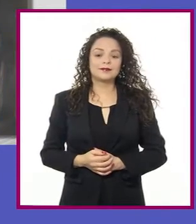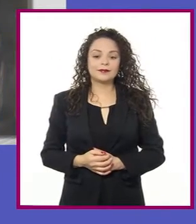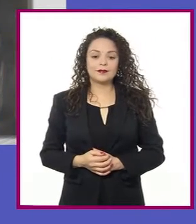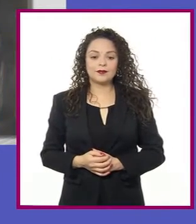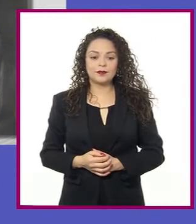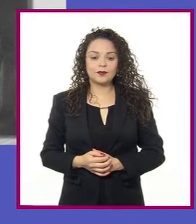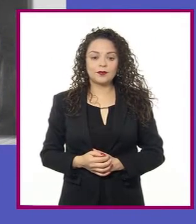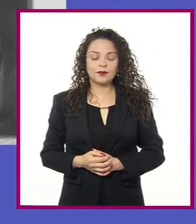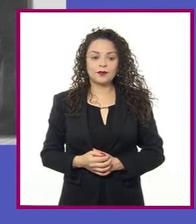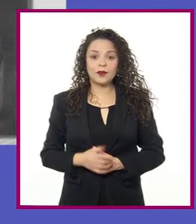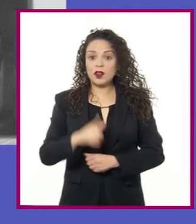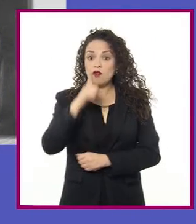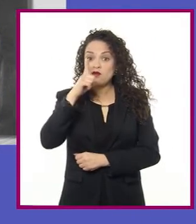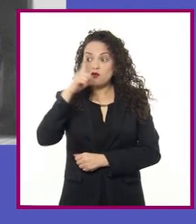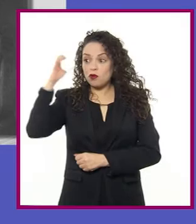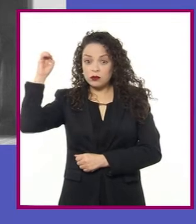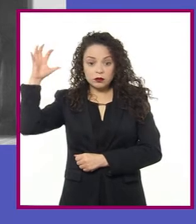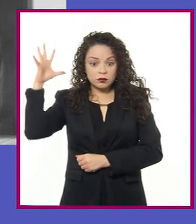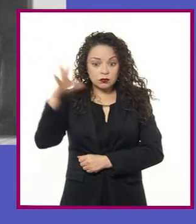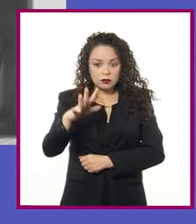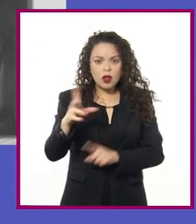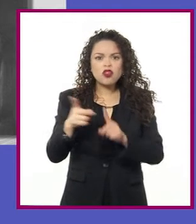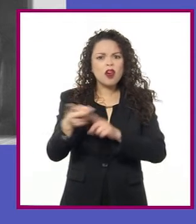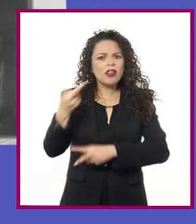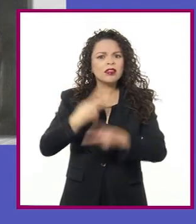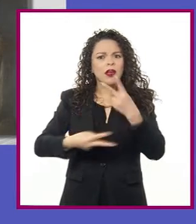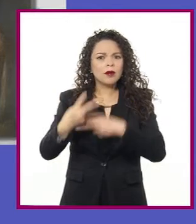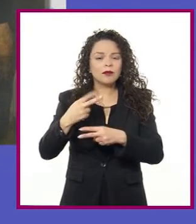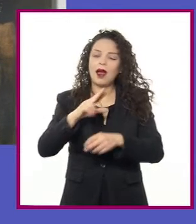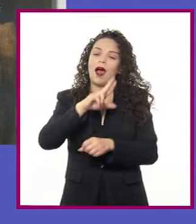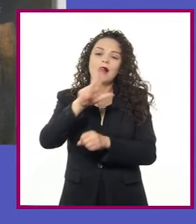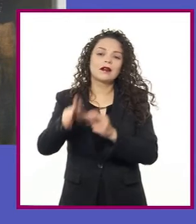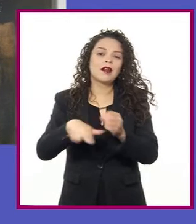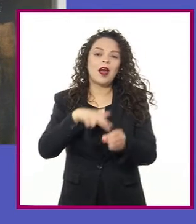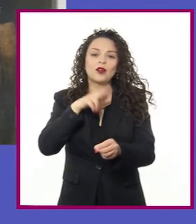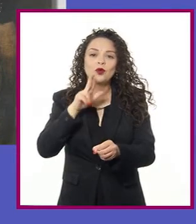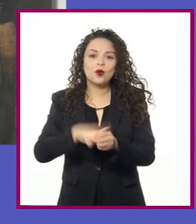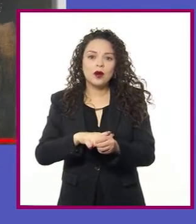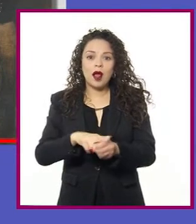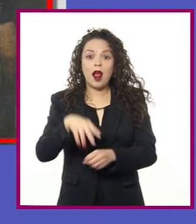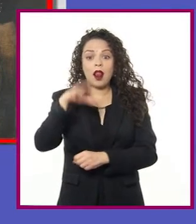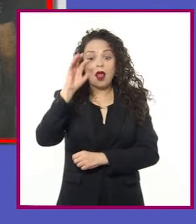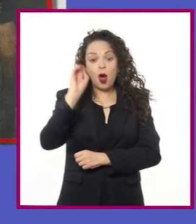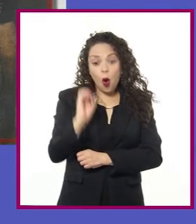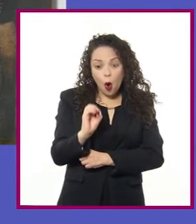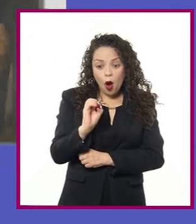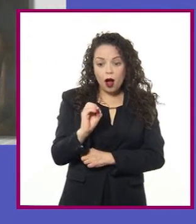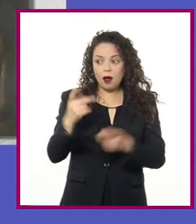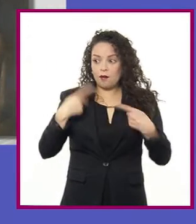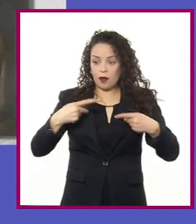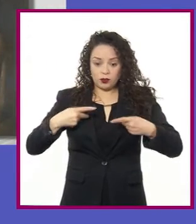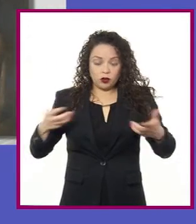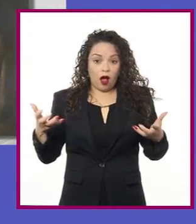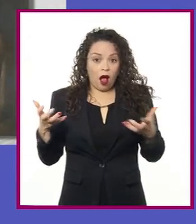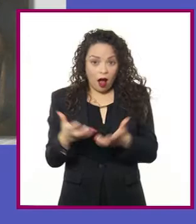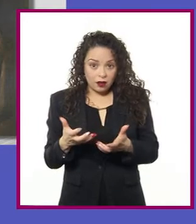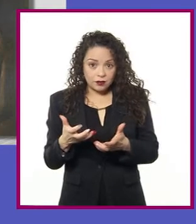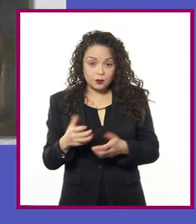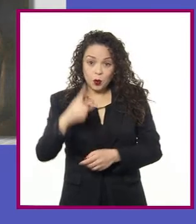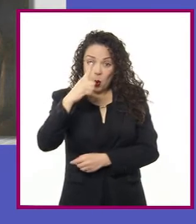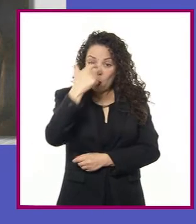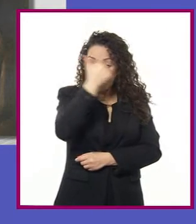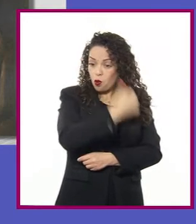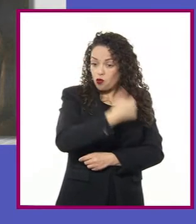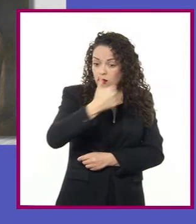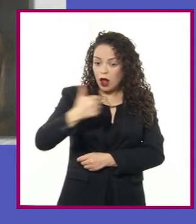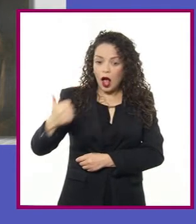La iluminación proviene de fuentes naturales o artificiales, y cada una expresa